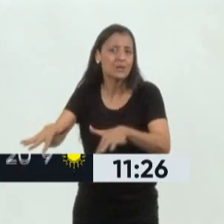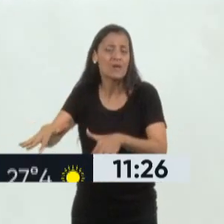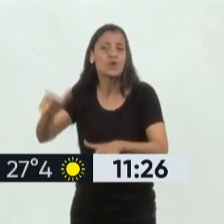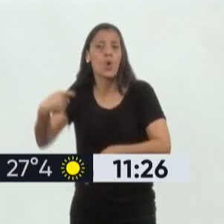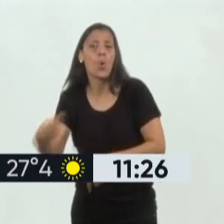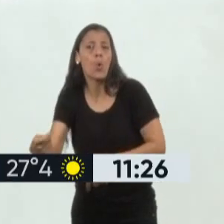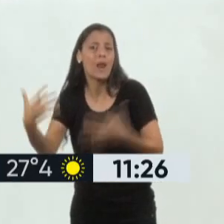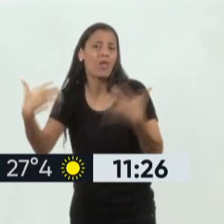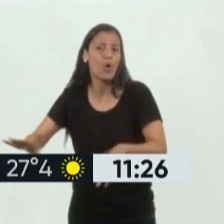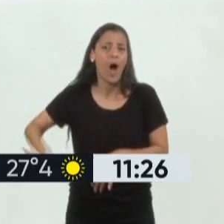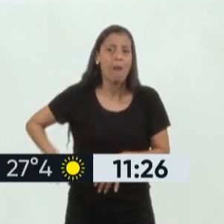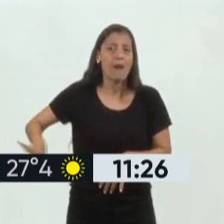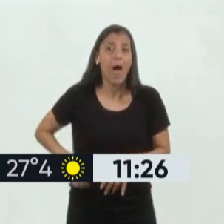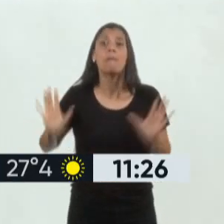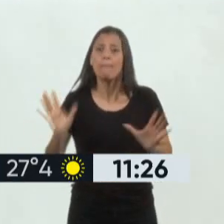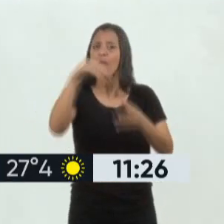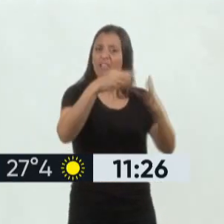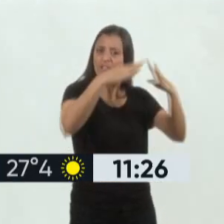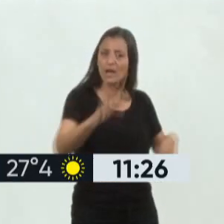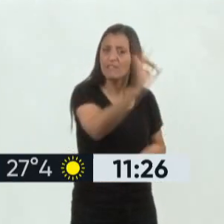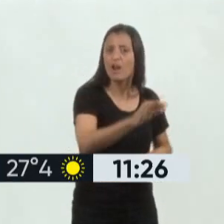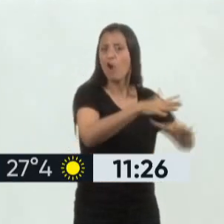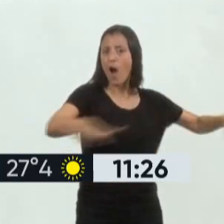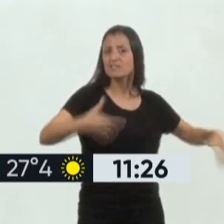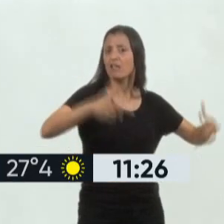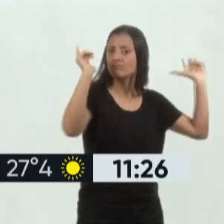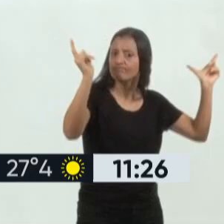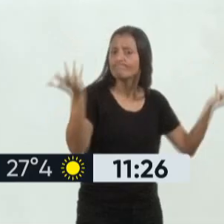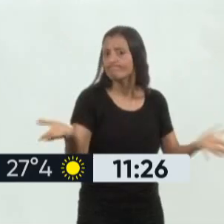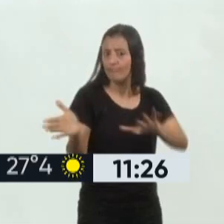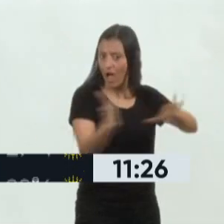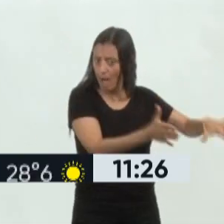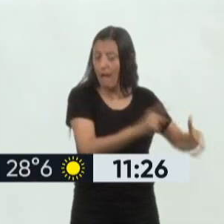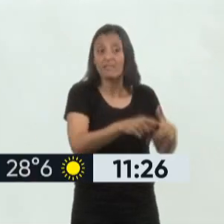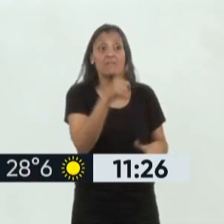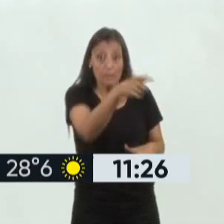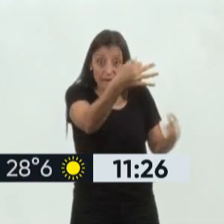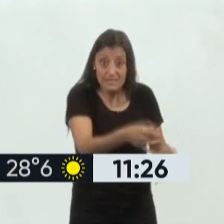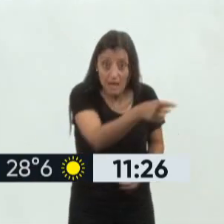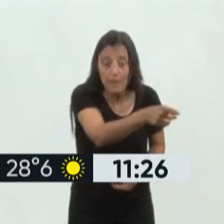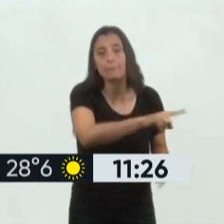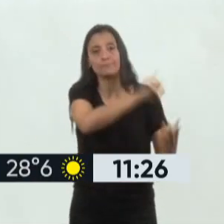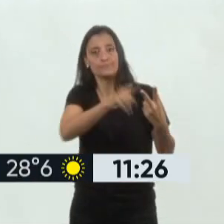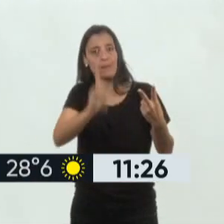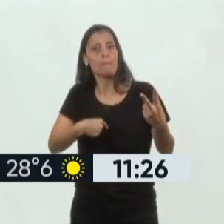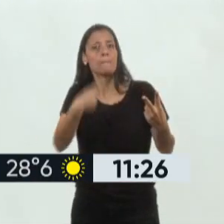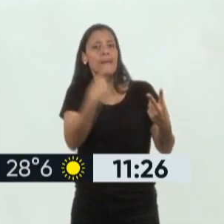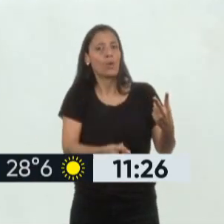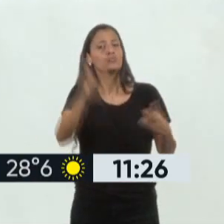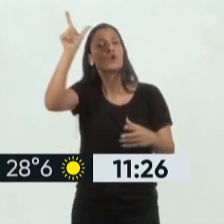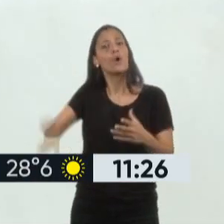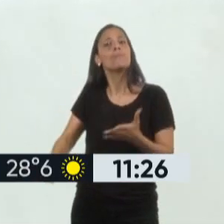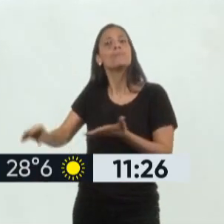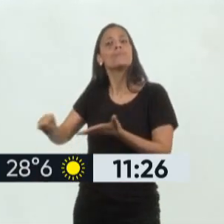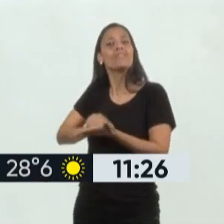viven muchos argentinos. Eso por un lado, si te parece que está bien. Preguntarte también por la diputada, no